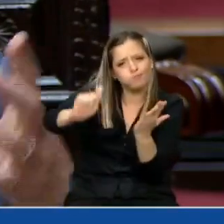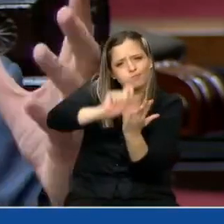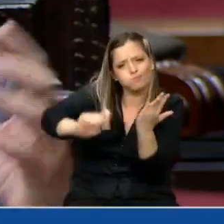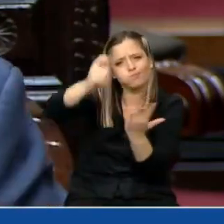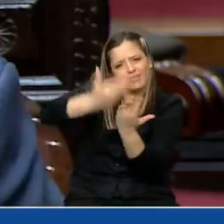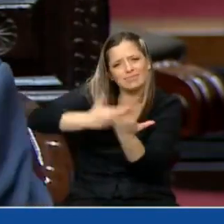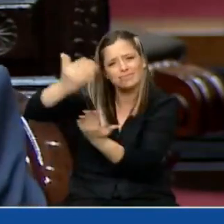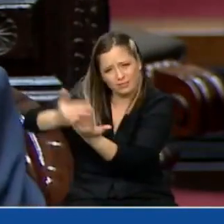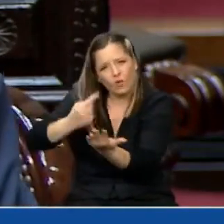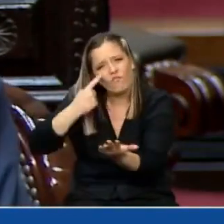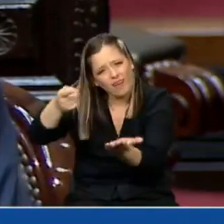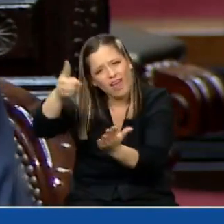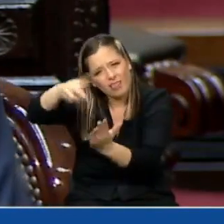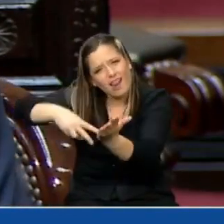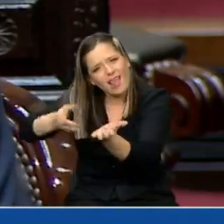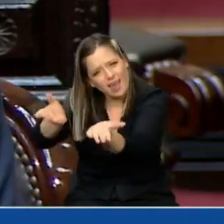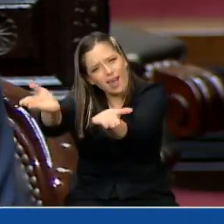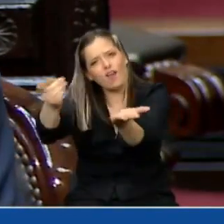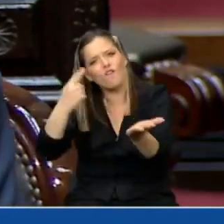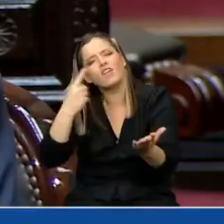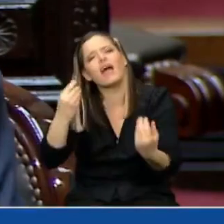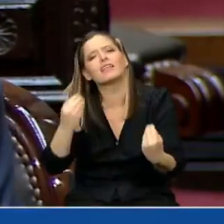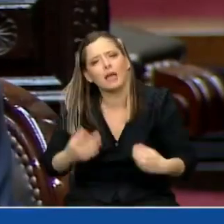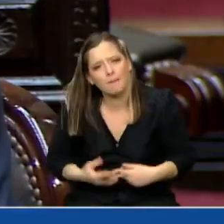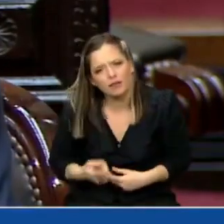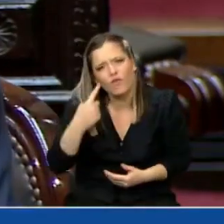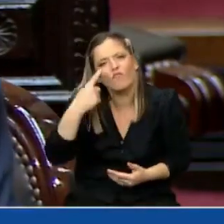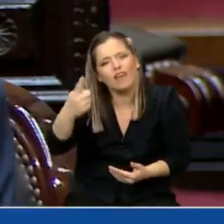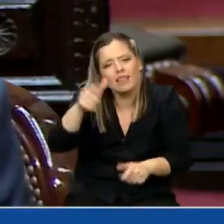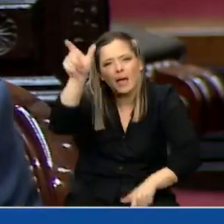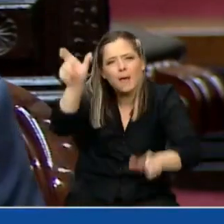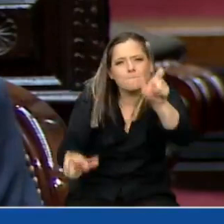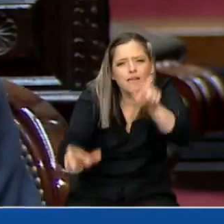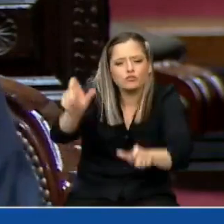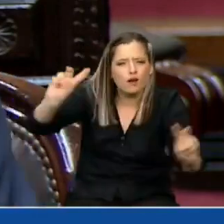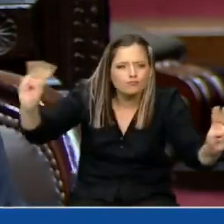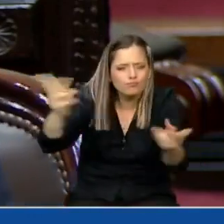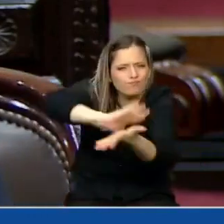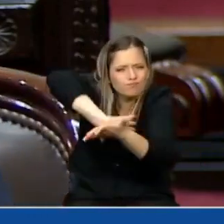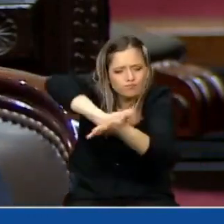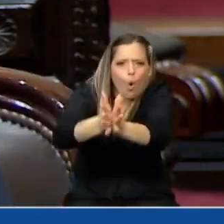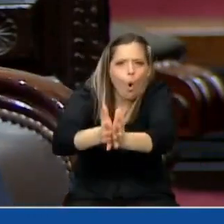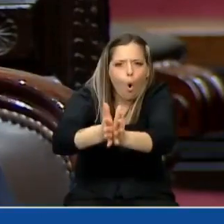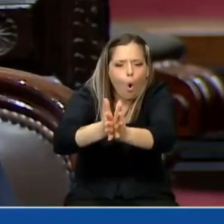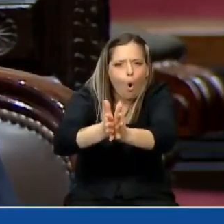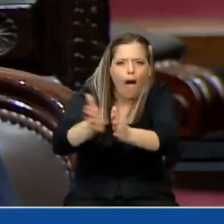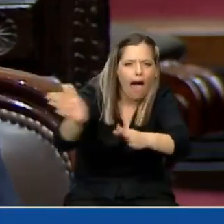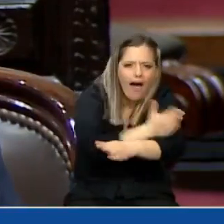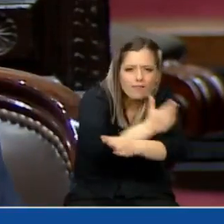mirilla, léanlo lo que sucedió ahí. Procesos de exterminio totalmente planificados.